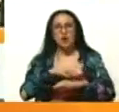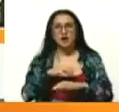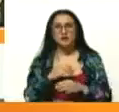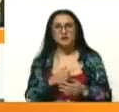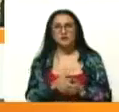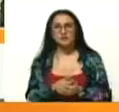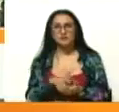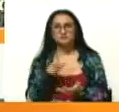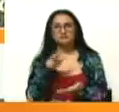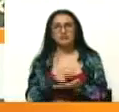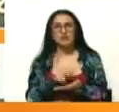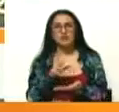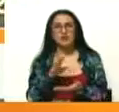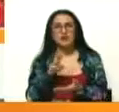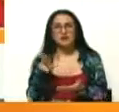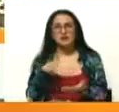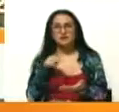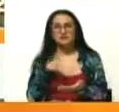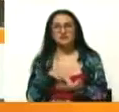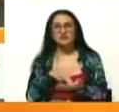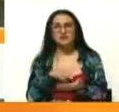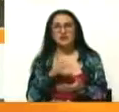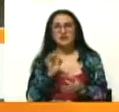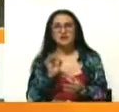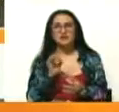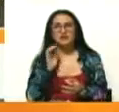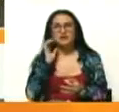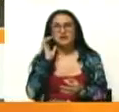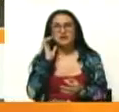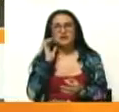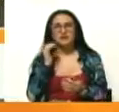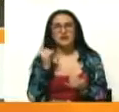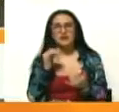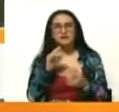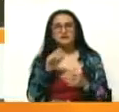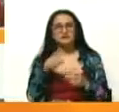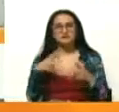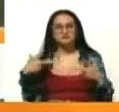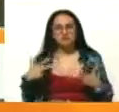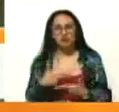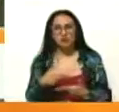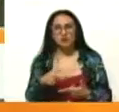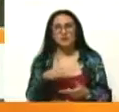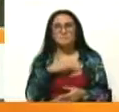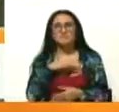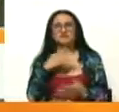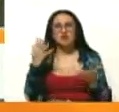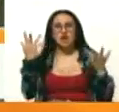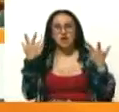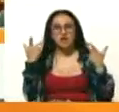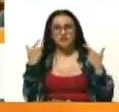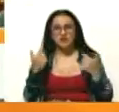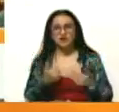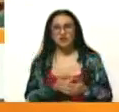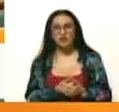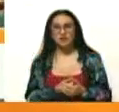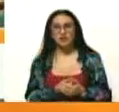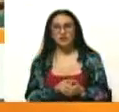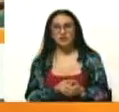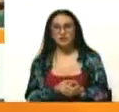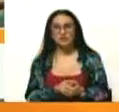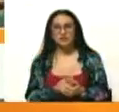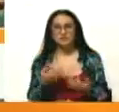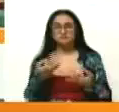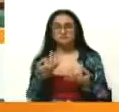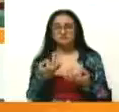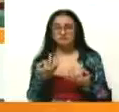avaladas por el Plan Nacional de Esterilización de la Misión Nevado. Realmente